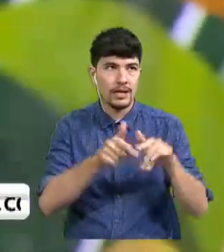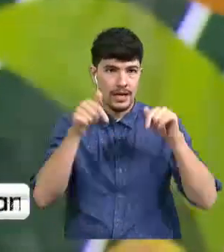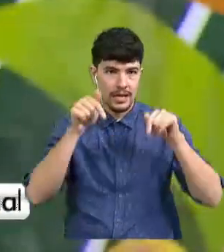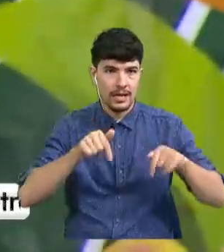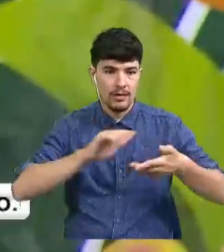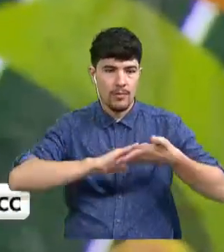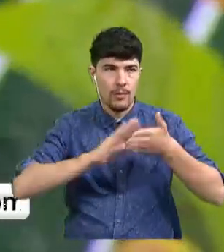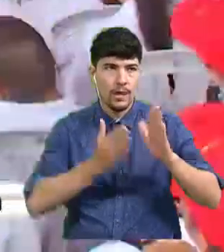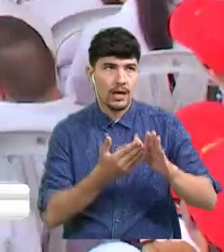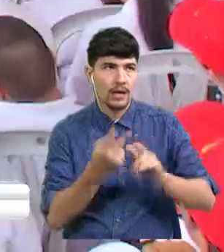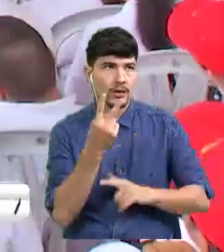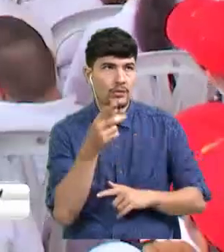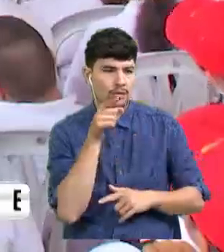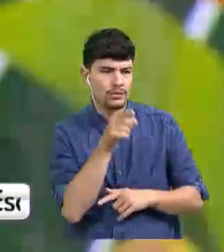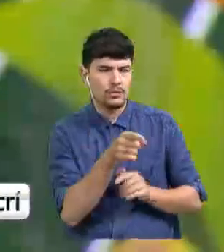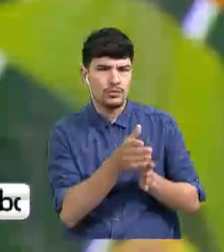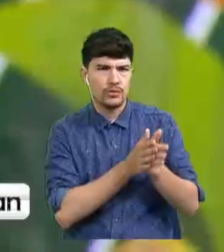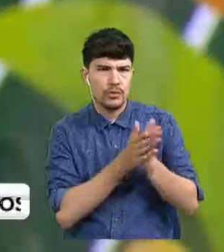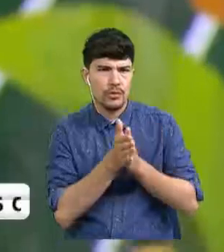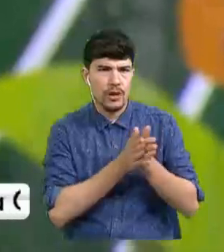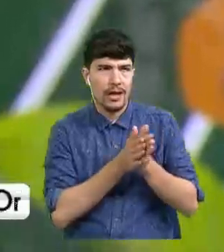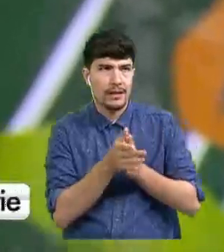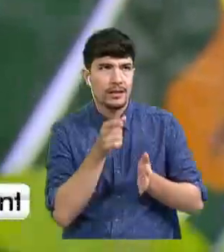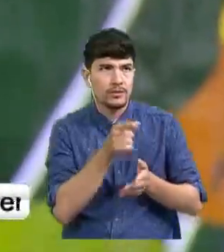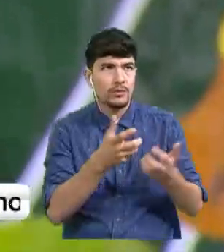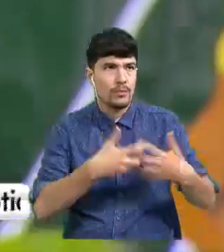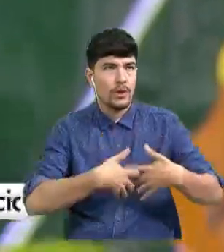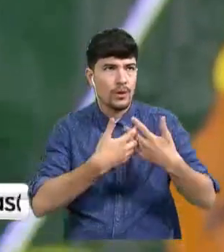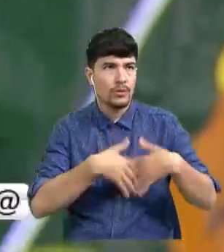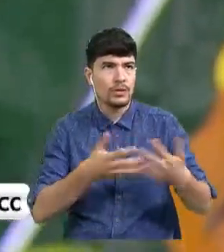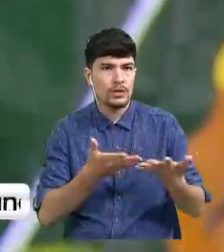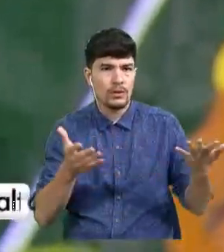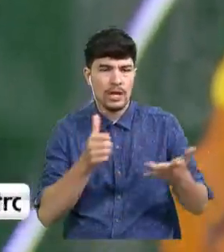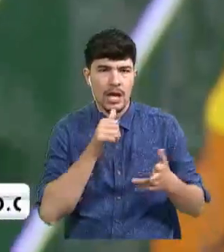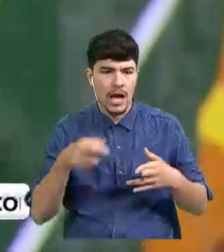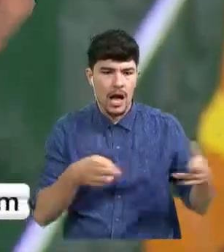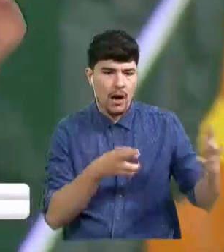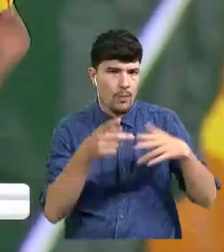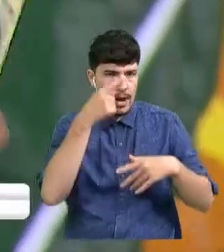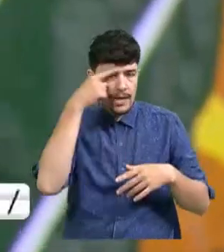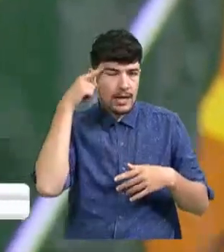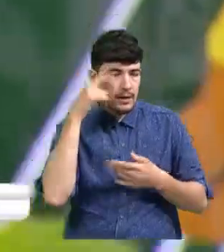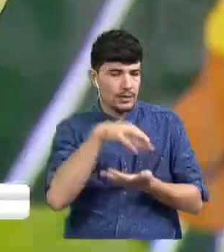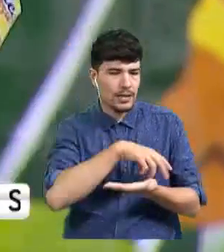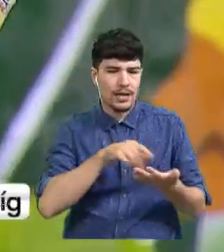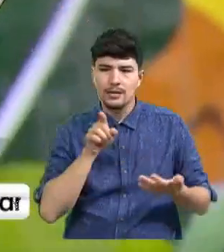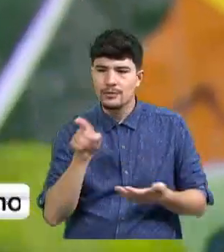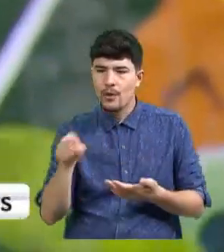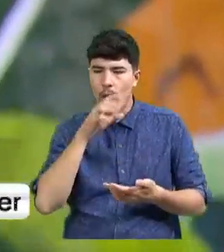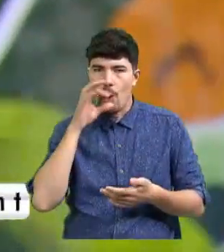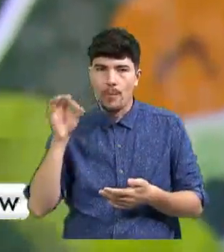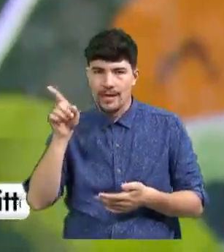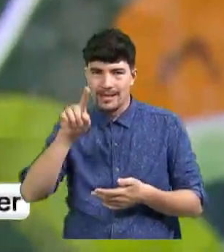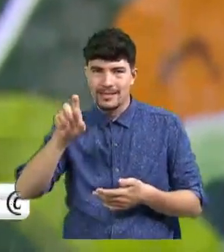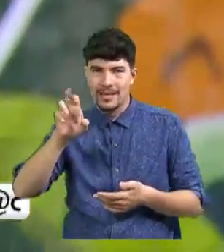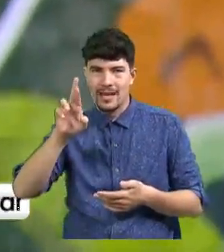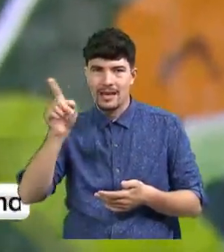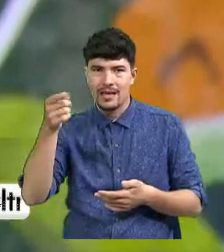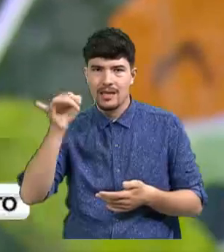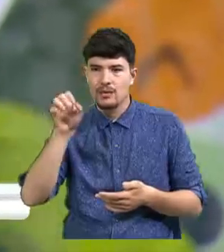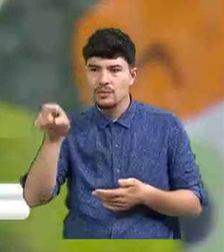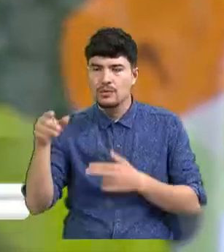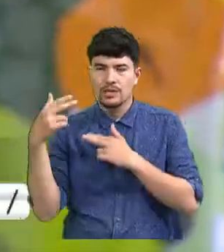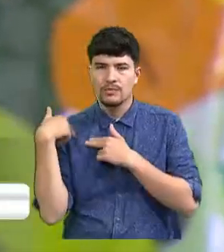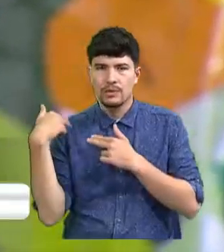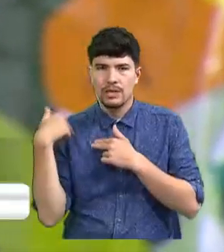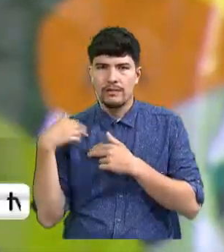comuna 2 este chocolate reina que se elabora, se produce en Río Negro, Santander. Y aquí está Sergio, que es el encargado de esta producción,